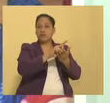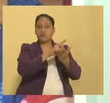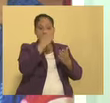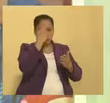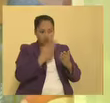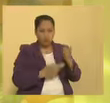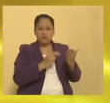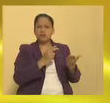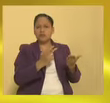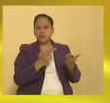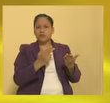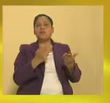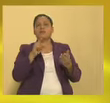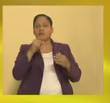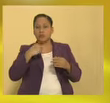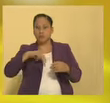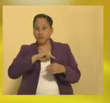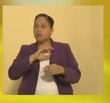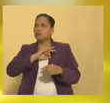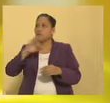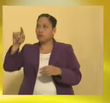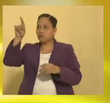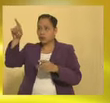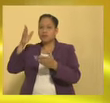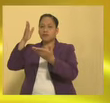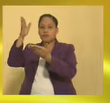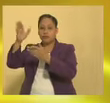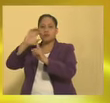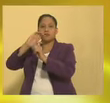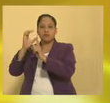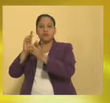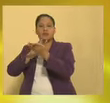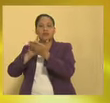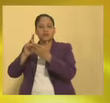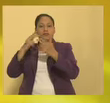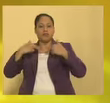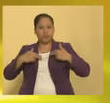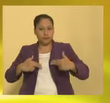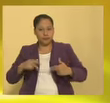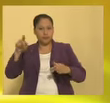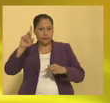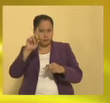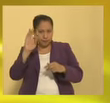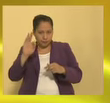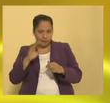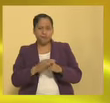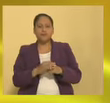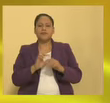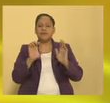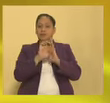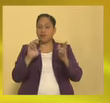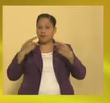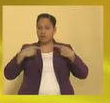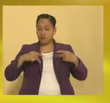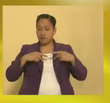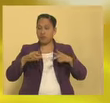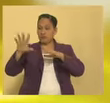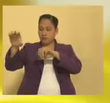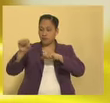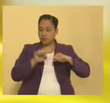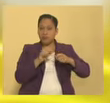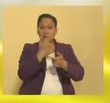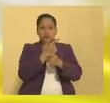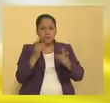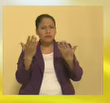violentados, podemos acudir directamente a la Comisión de Derechos Humanos del Distrito Federal. En los casos de personas privadas de su libertad,